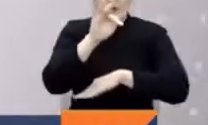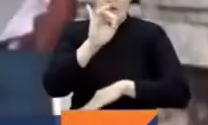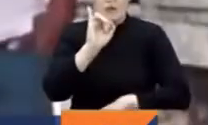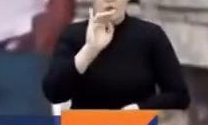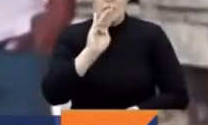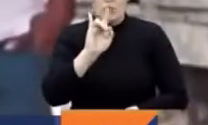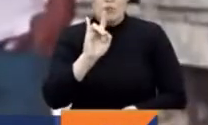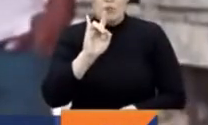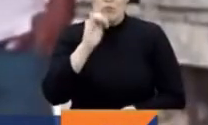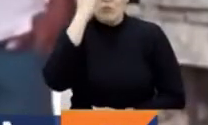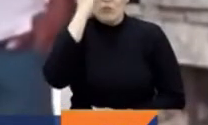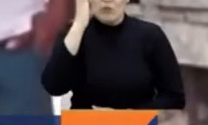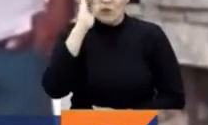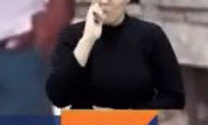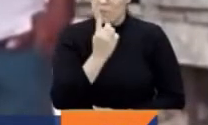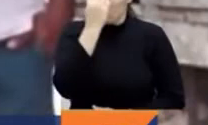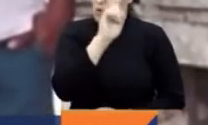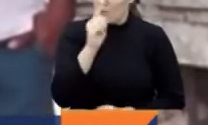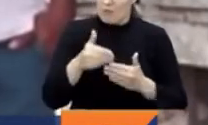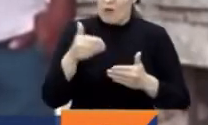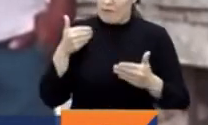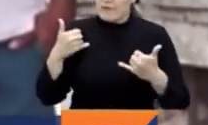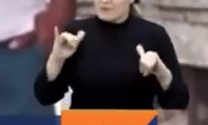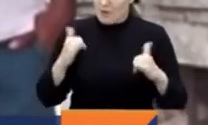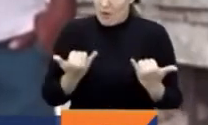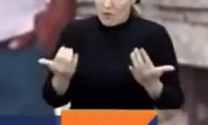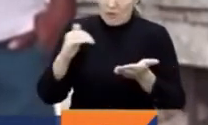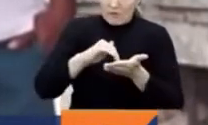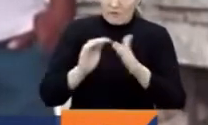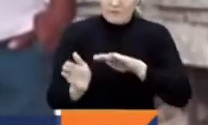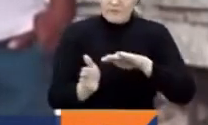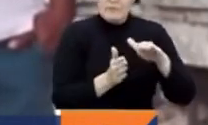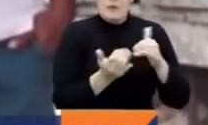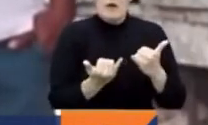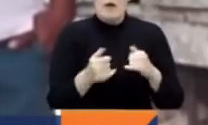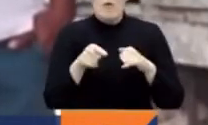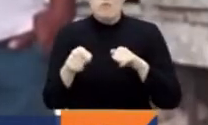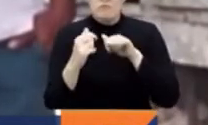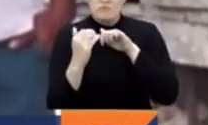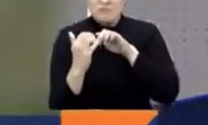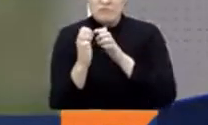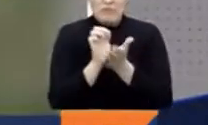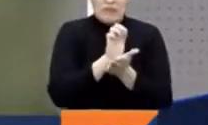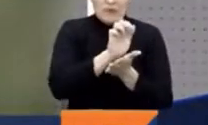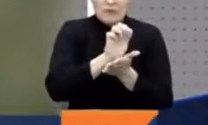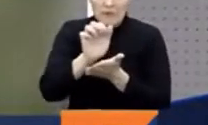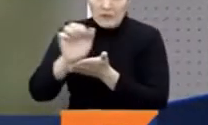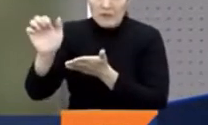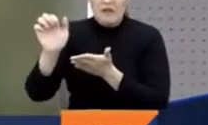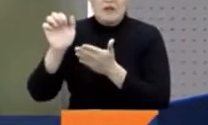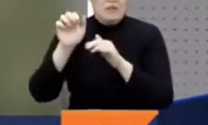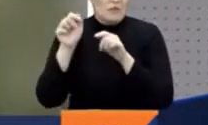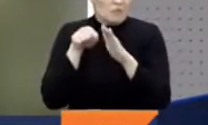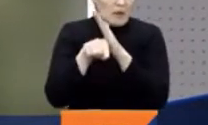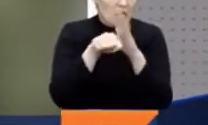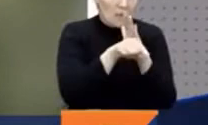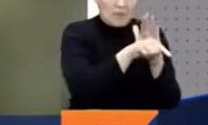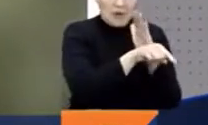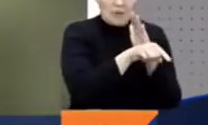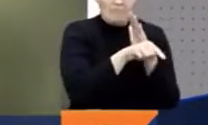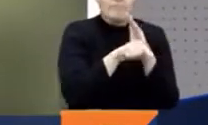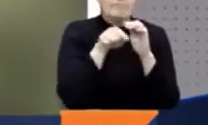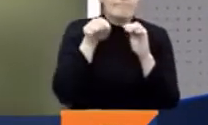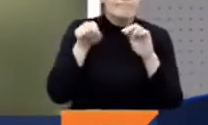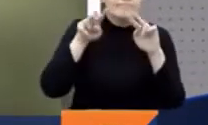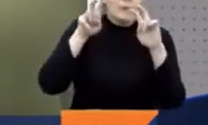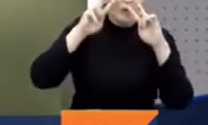Catatumbo. En nuestro territorio ha habido desplazamiento, masacre, desaparición. Continúa investigación por asesinato